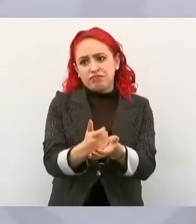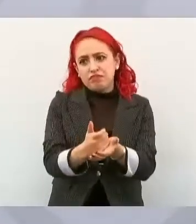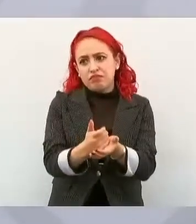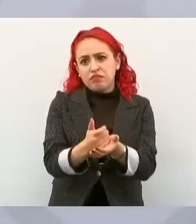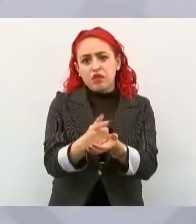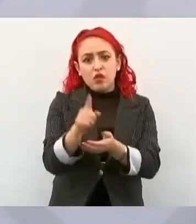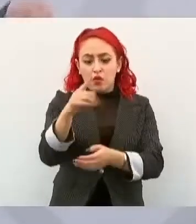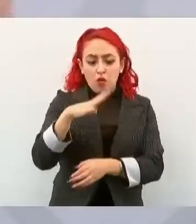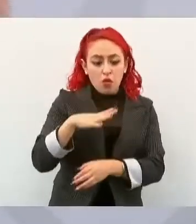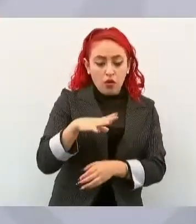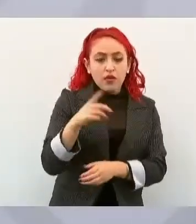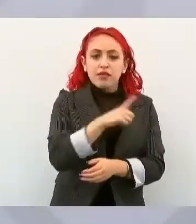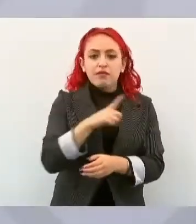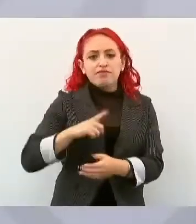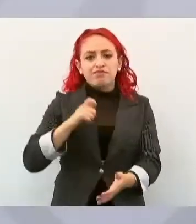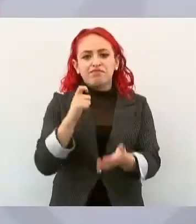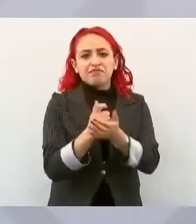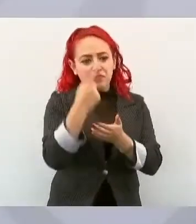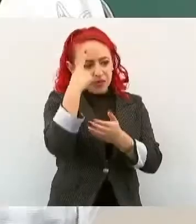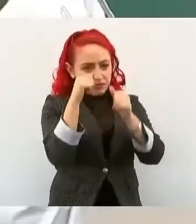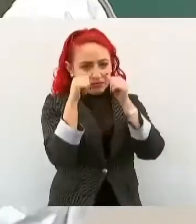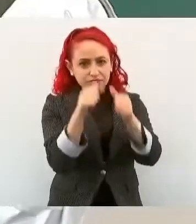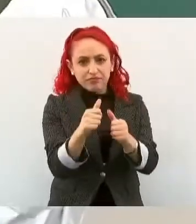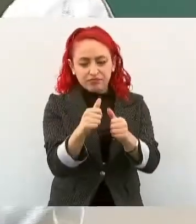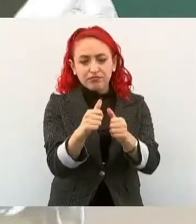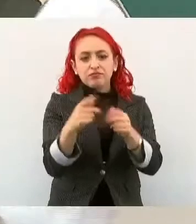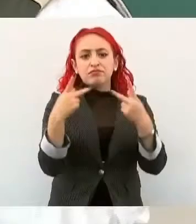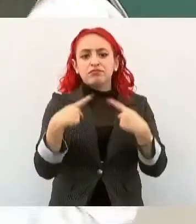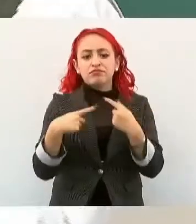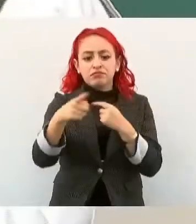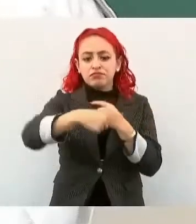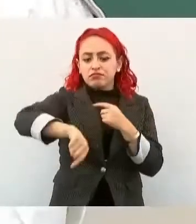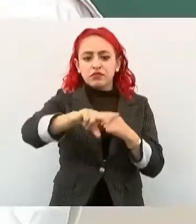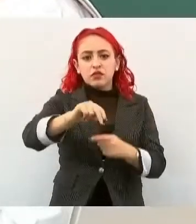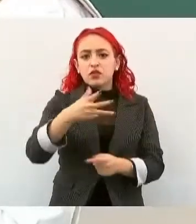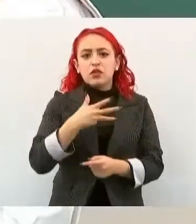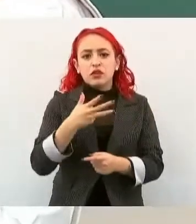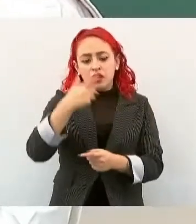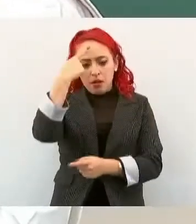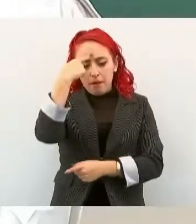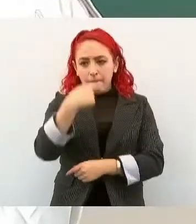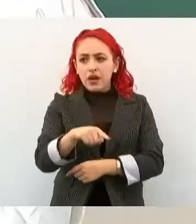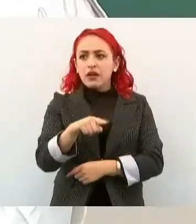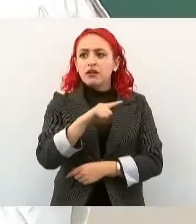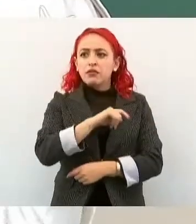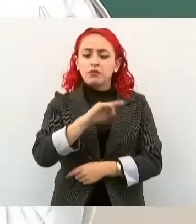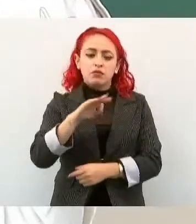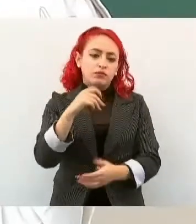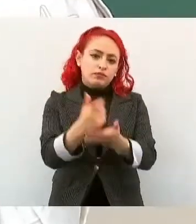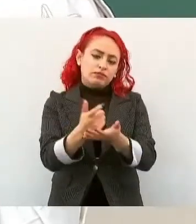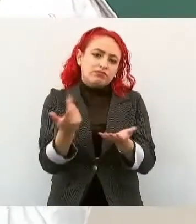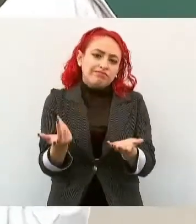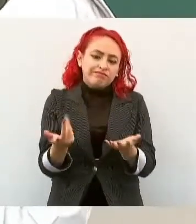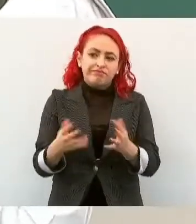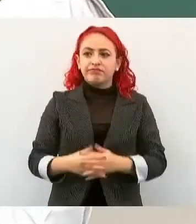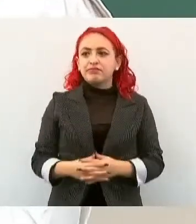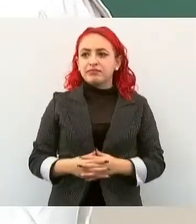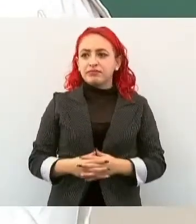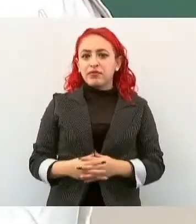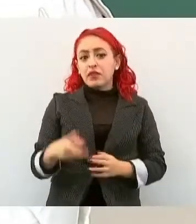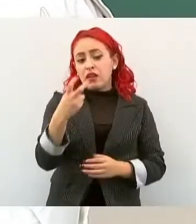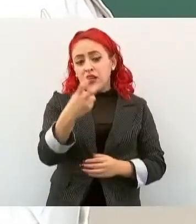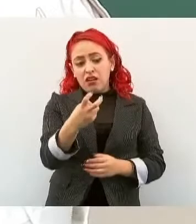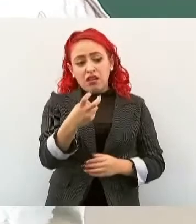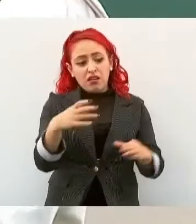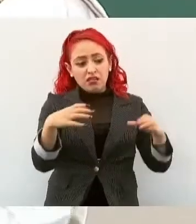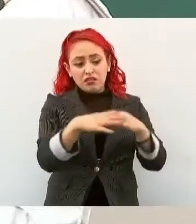se le rechazaba, tenía que pagar. Tenía que pagar la gente que no tiene para pagar. Entonces, ese